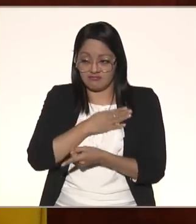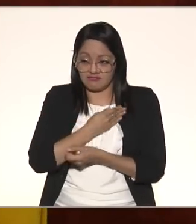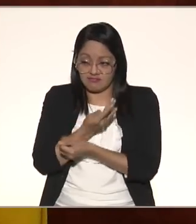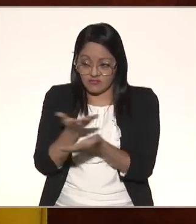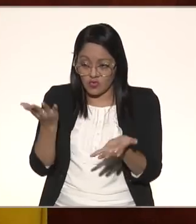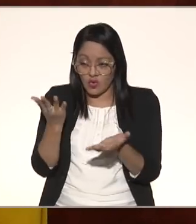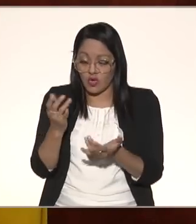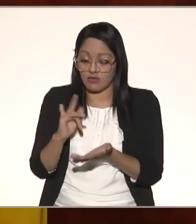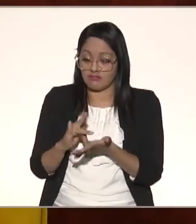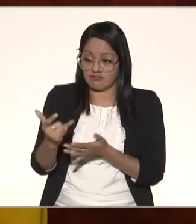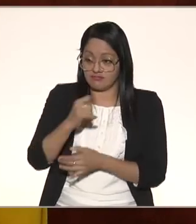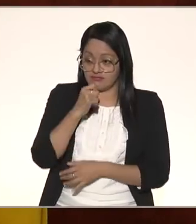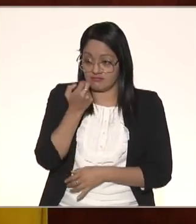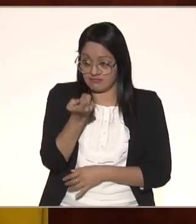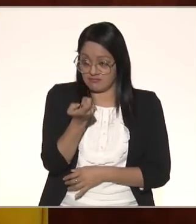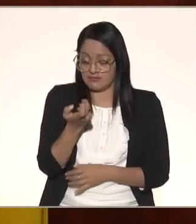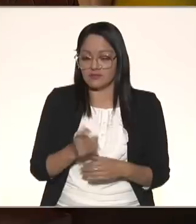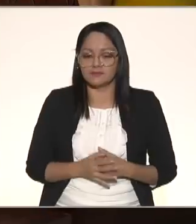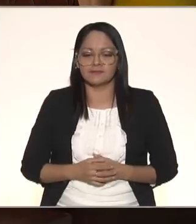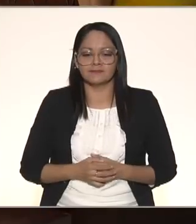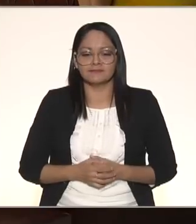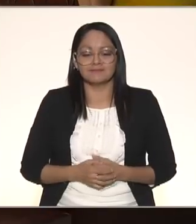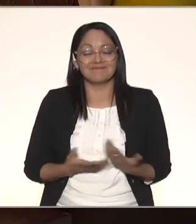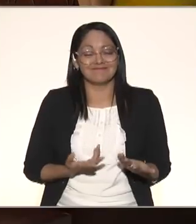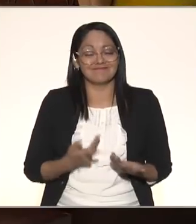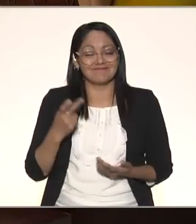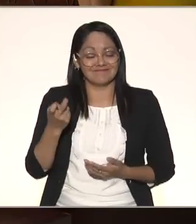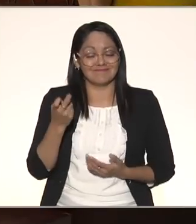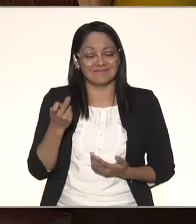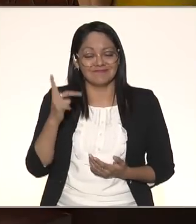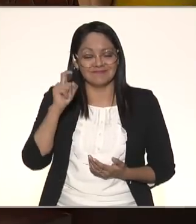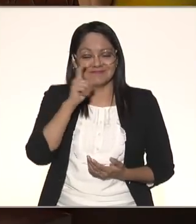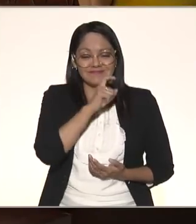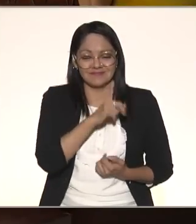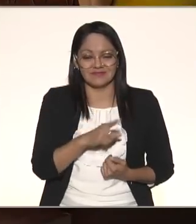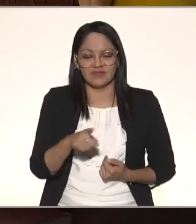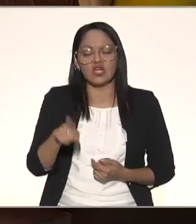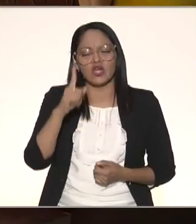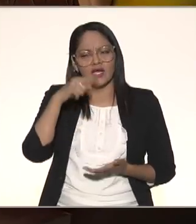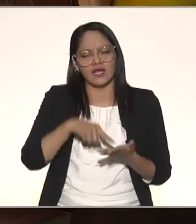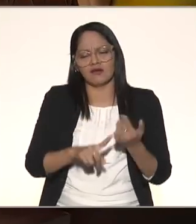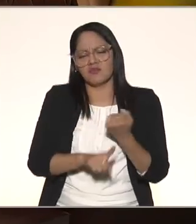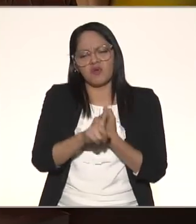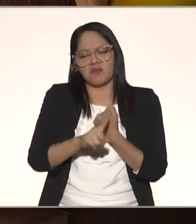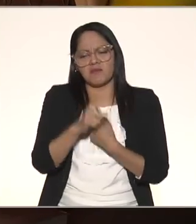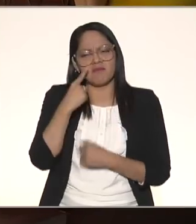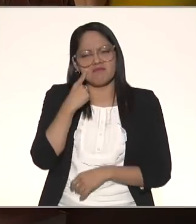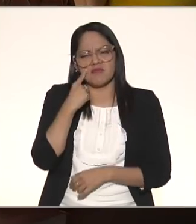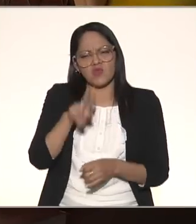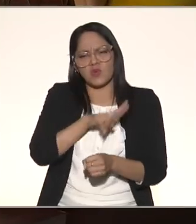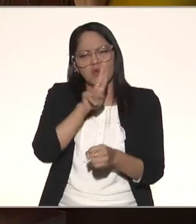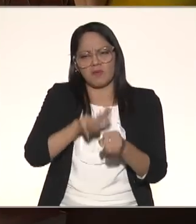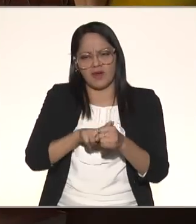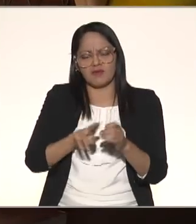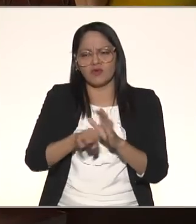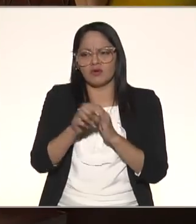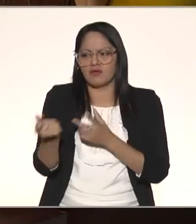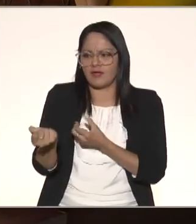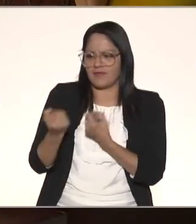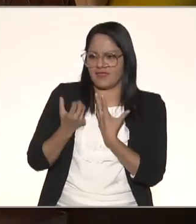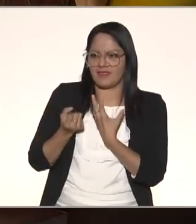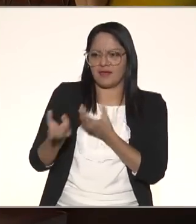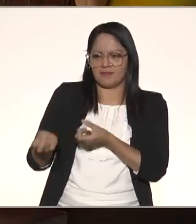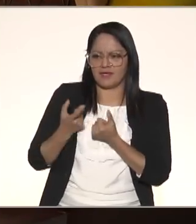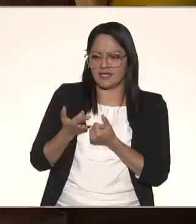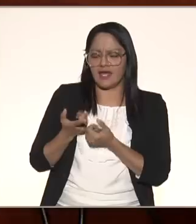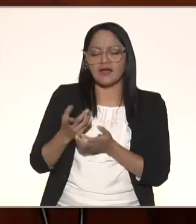agradecido o eso también es fuerte pues es un problema común que nos cueste trabajo recibir pero también hay